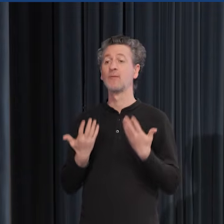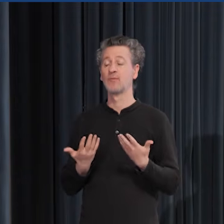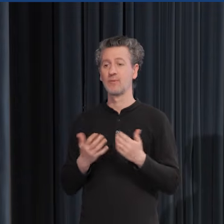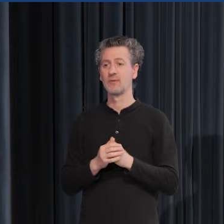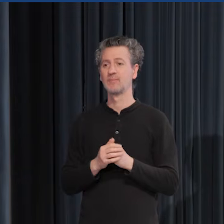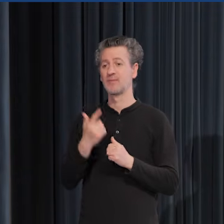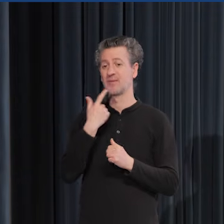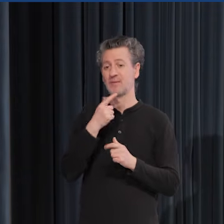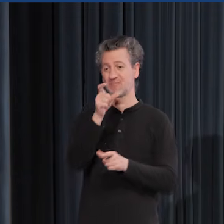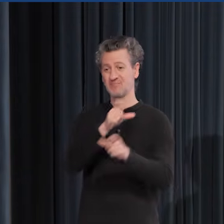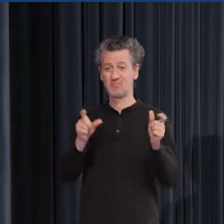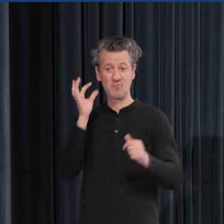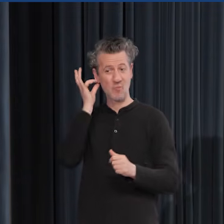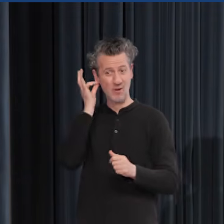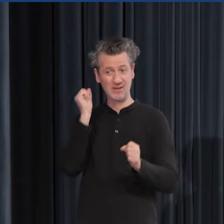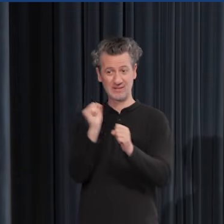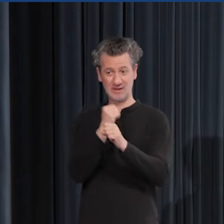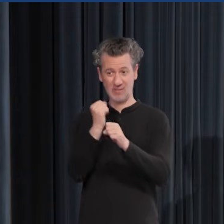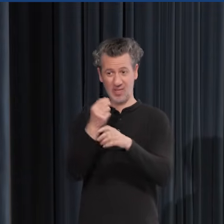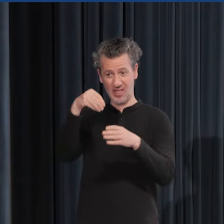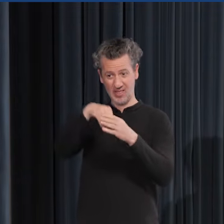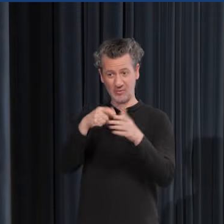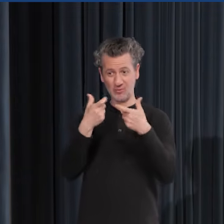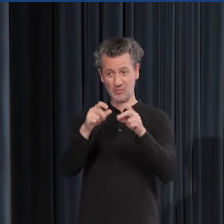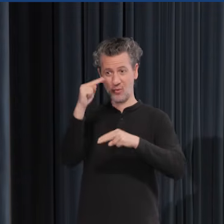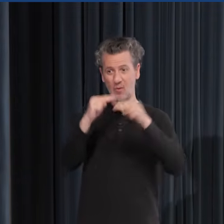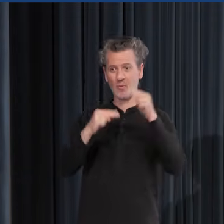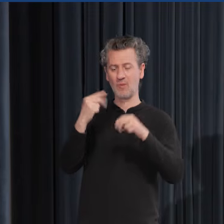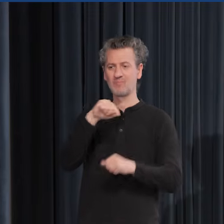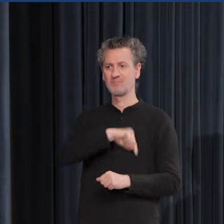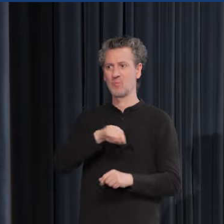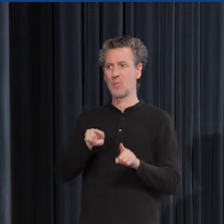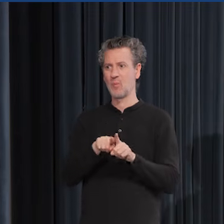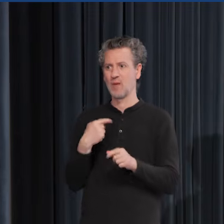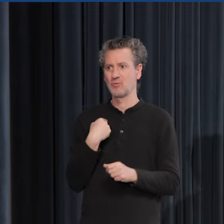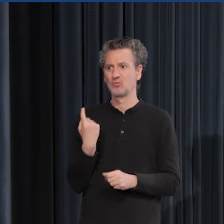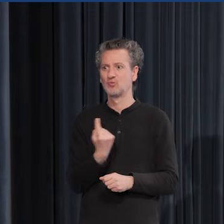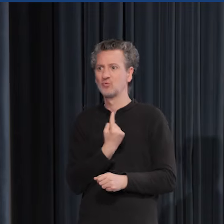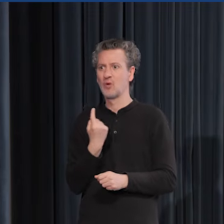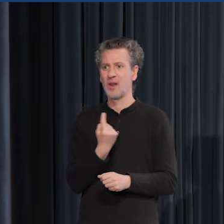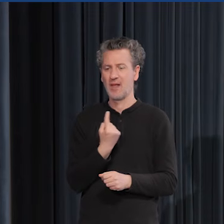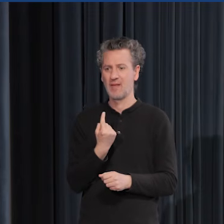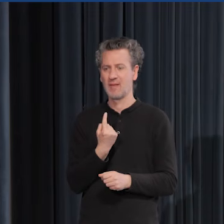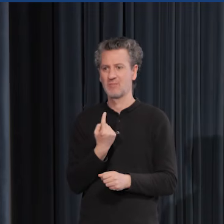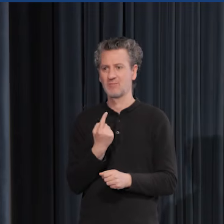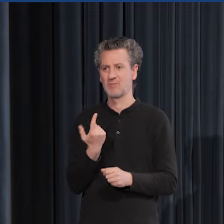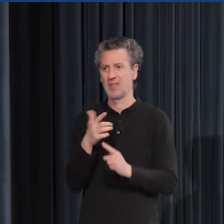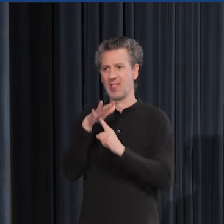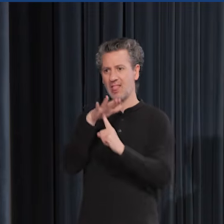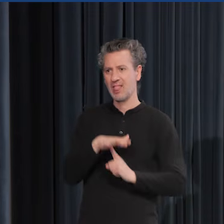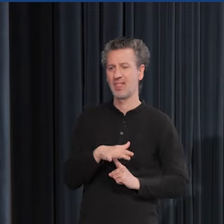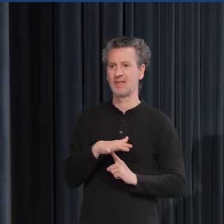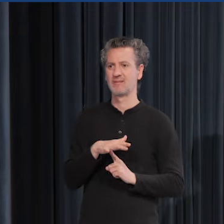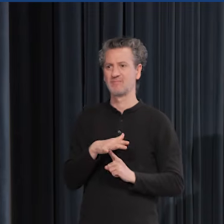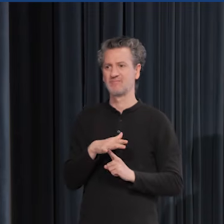que las trabajadoras del sector experimenten un sentimiento de soledad en la industria, y que se sientan excluidas,